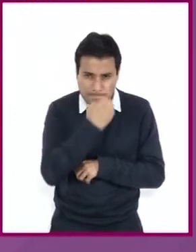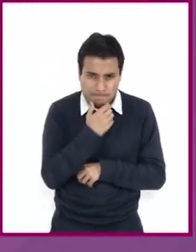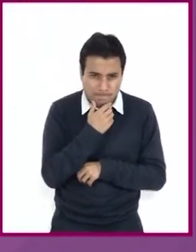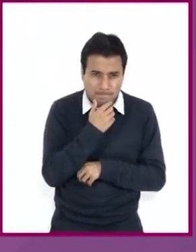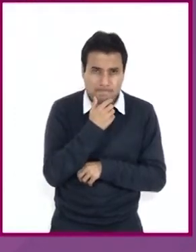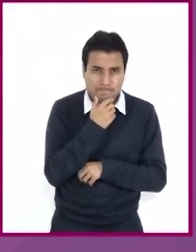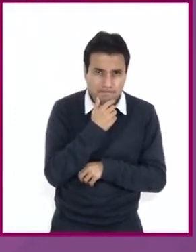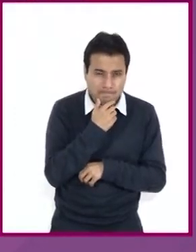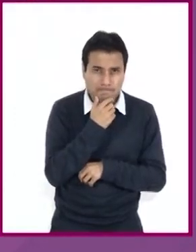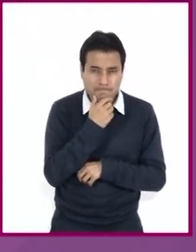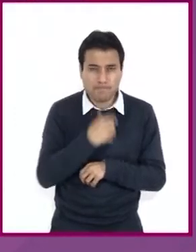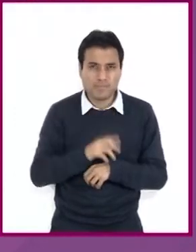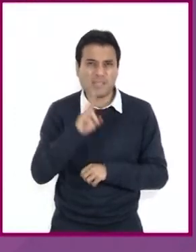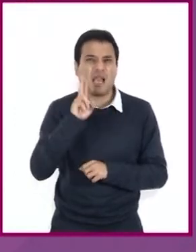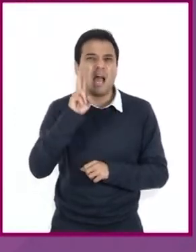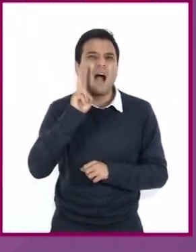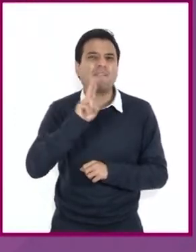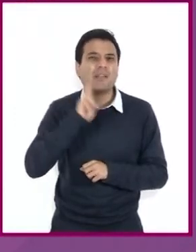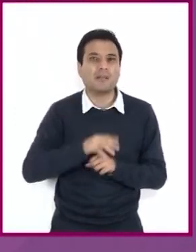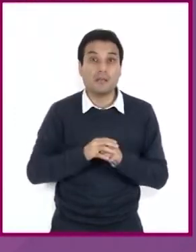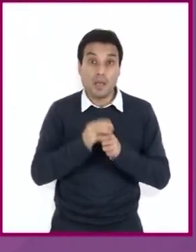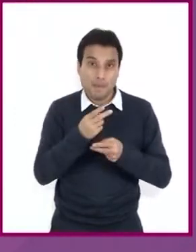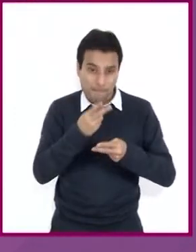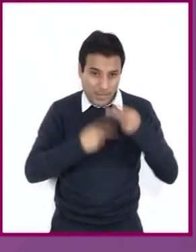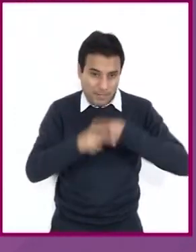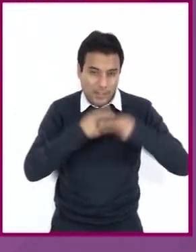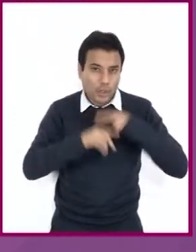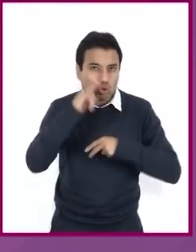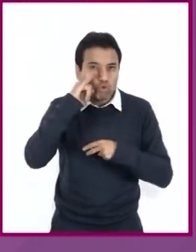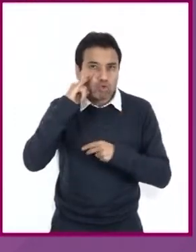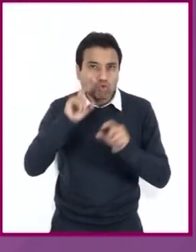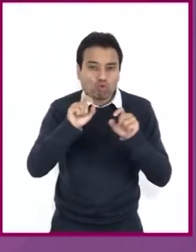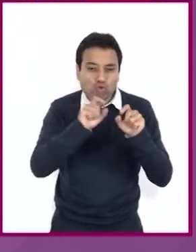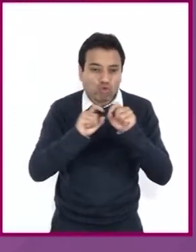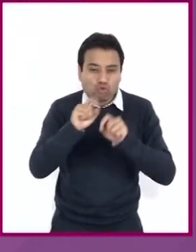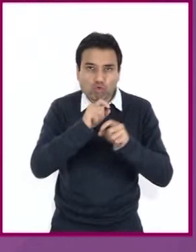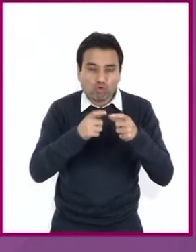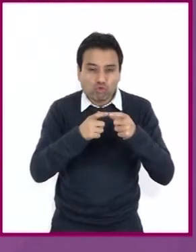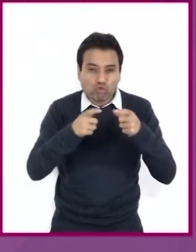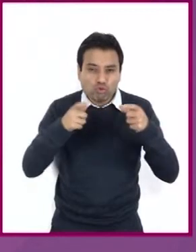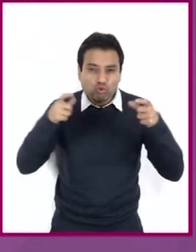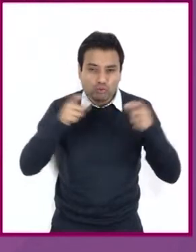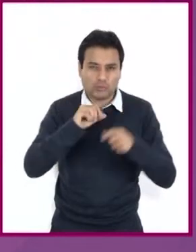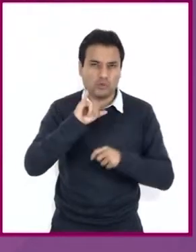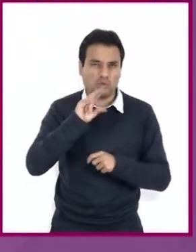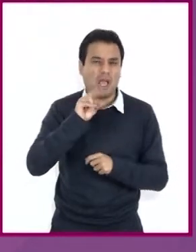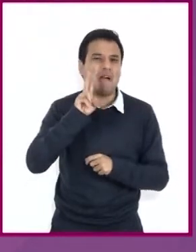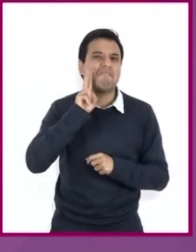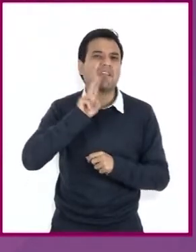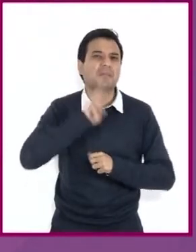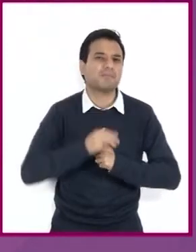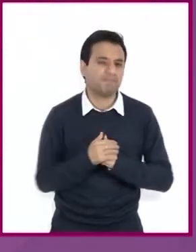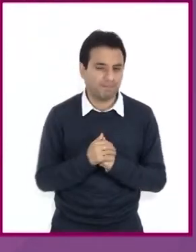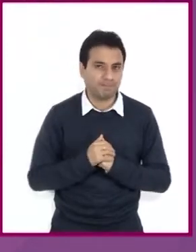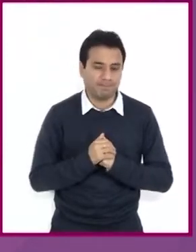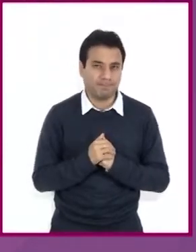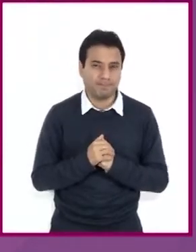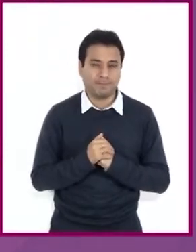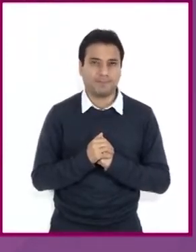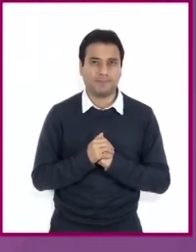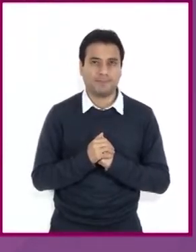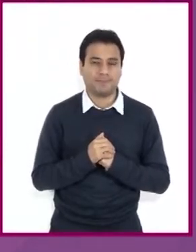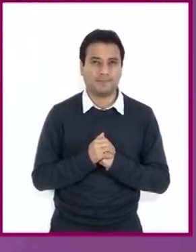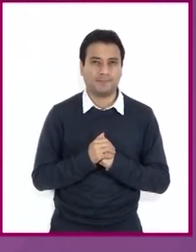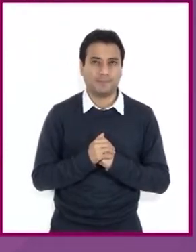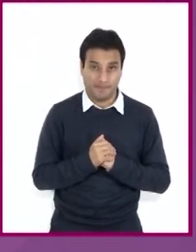dependiente, el crecimiento de los microorganismos, en respuesta a la variable independiente, el diseño del frasco.